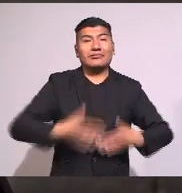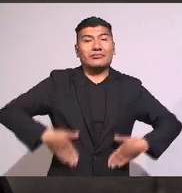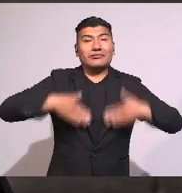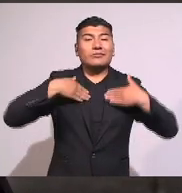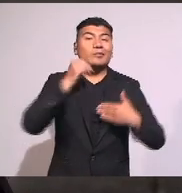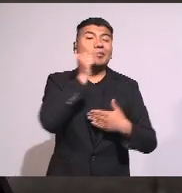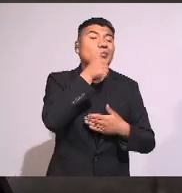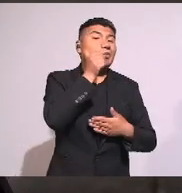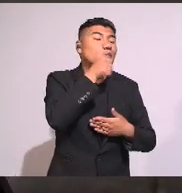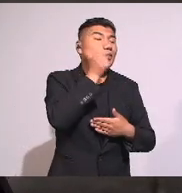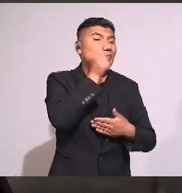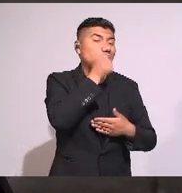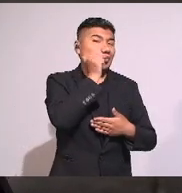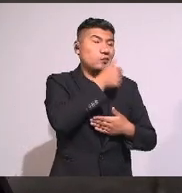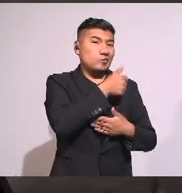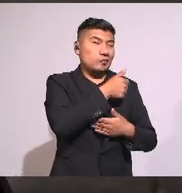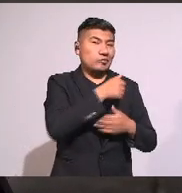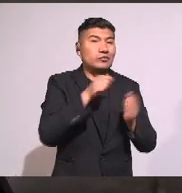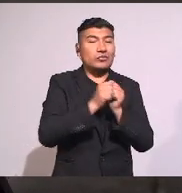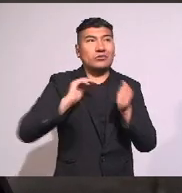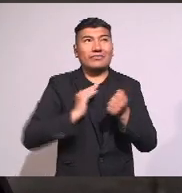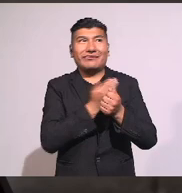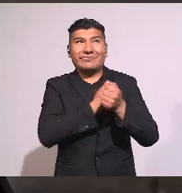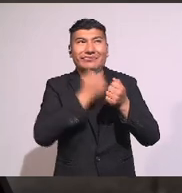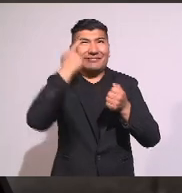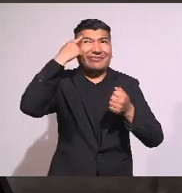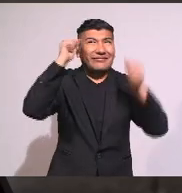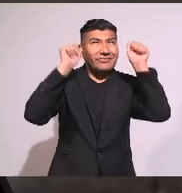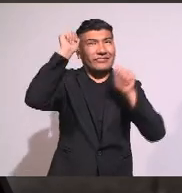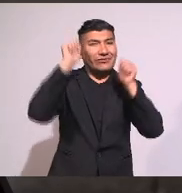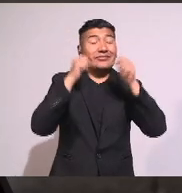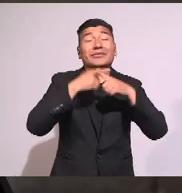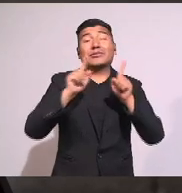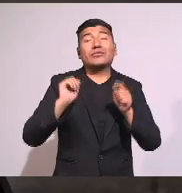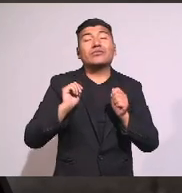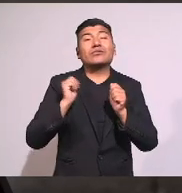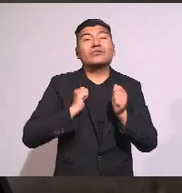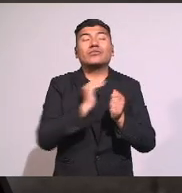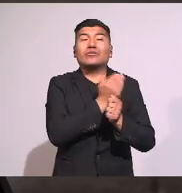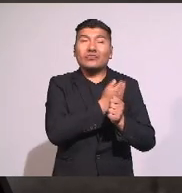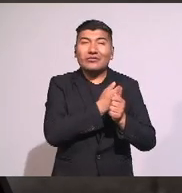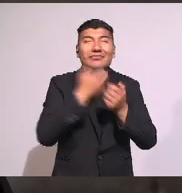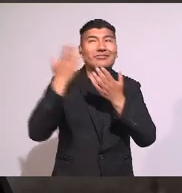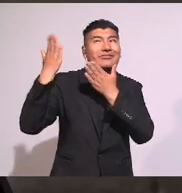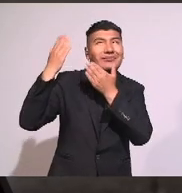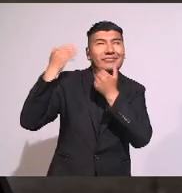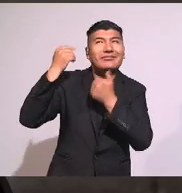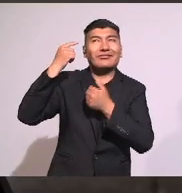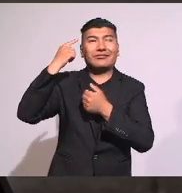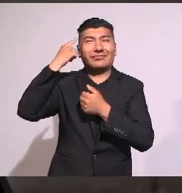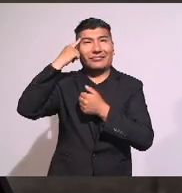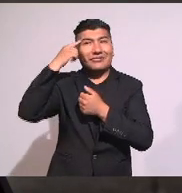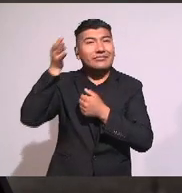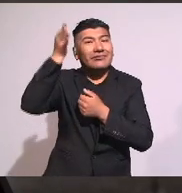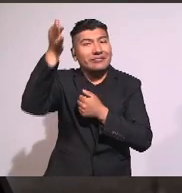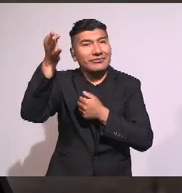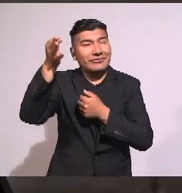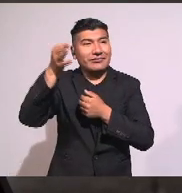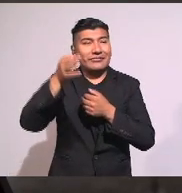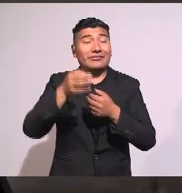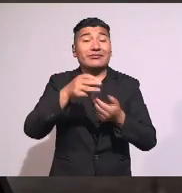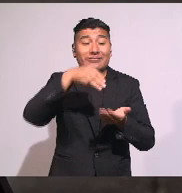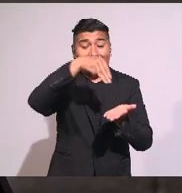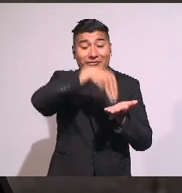cotidiana, con nuestras dudas, pero sobre todo con nuestras esperanzas. El Evangelio de Mateo,